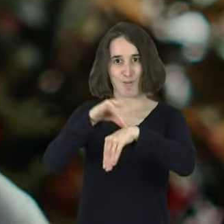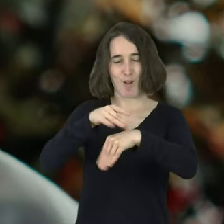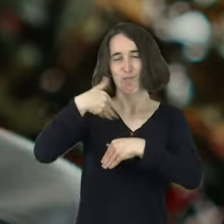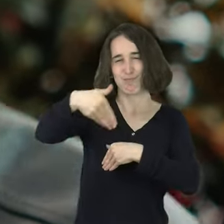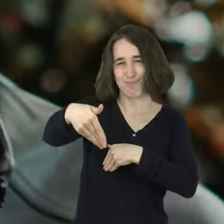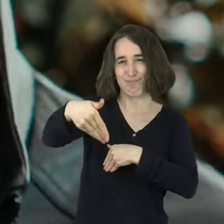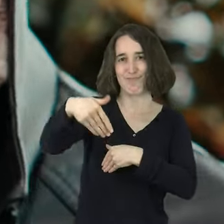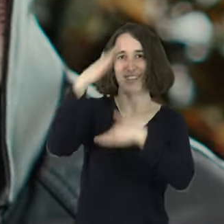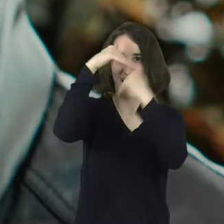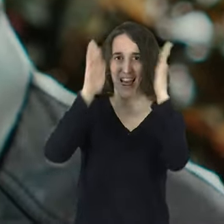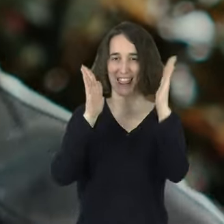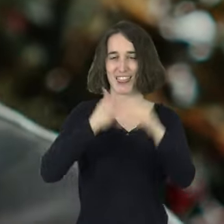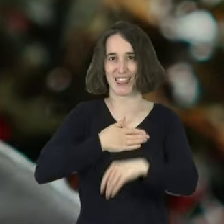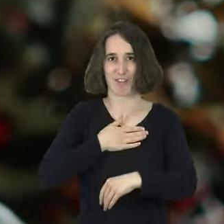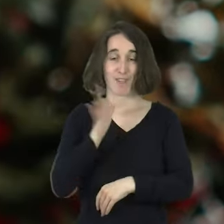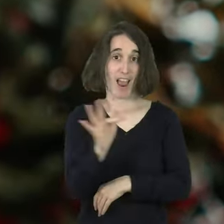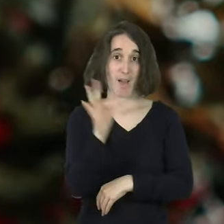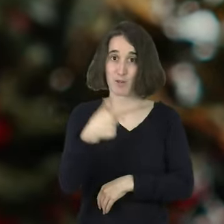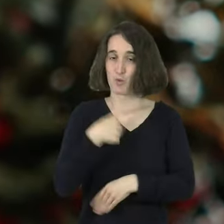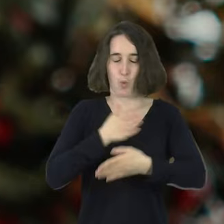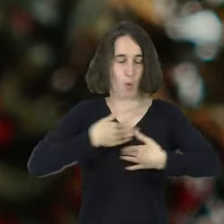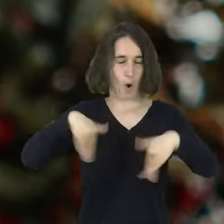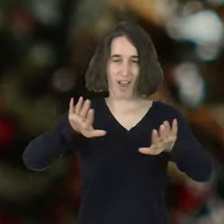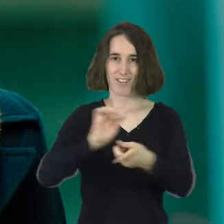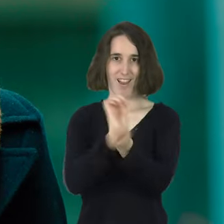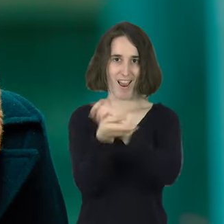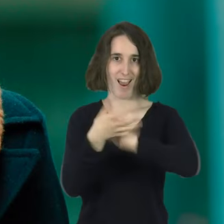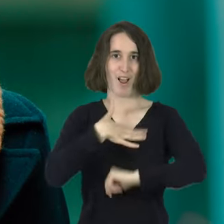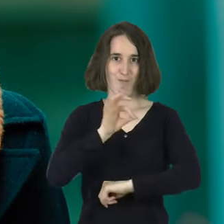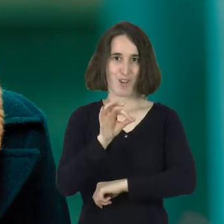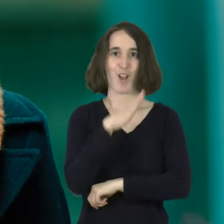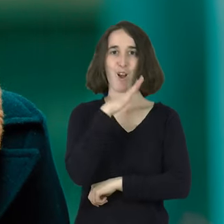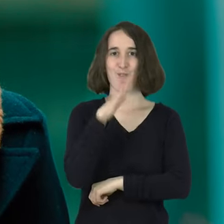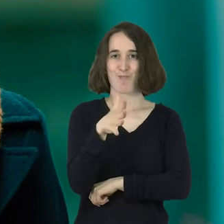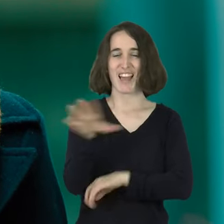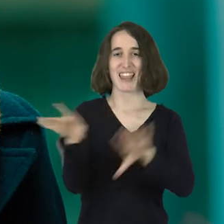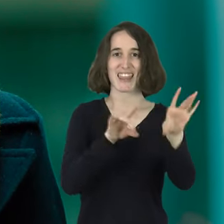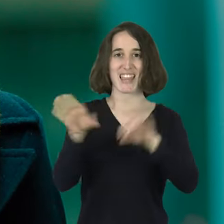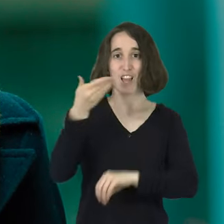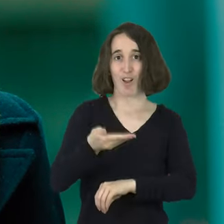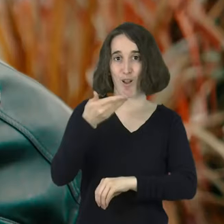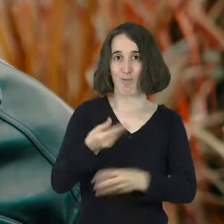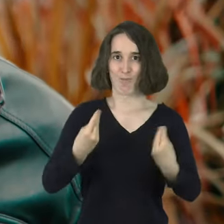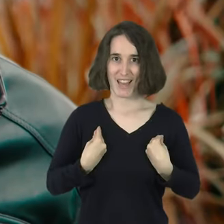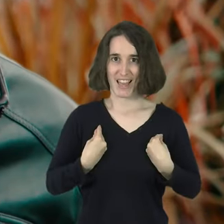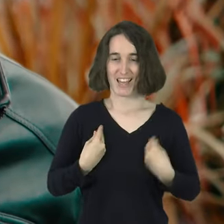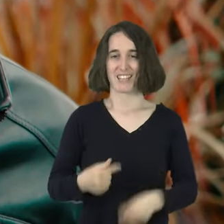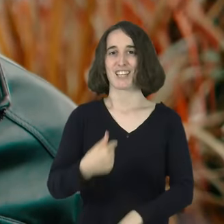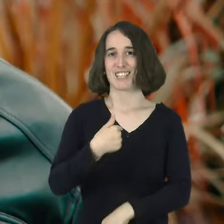atienda el día de mañana. Además, puedo cambiarlo cuando yo quiera, porque para esas decisiones importantes de la vida,